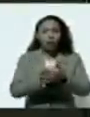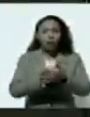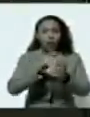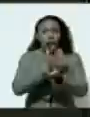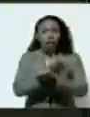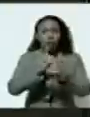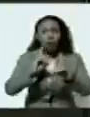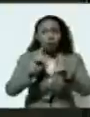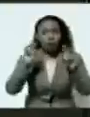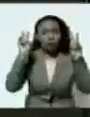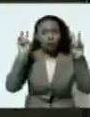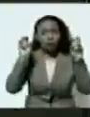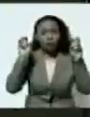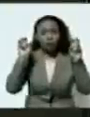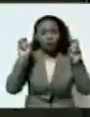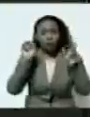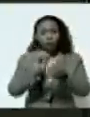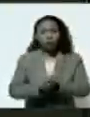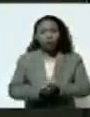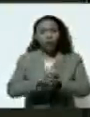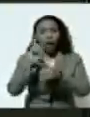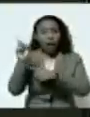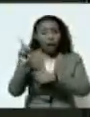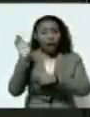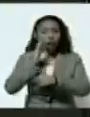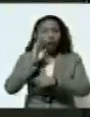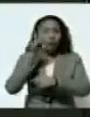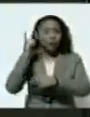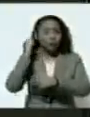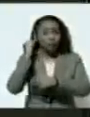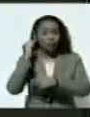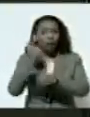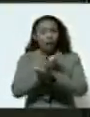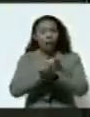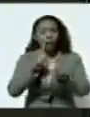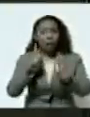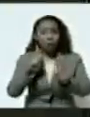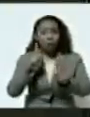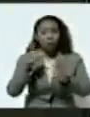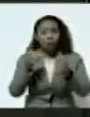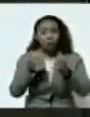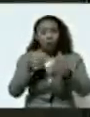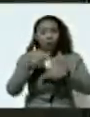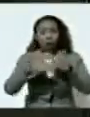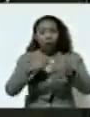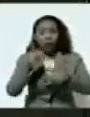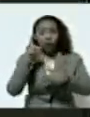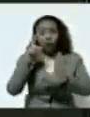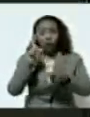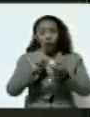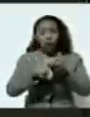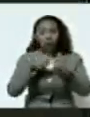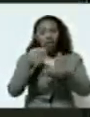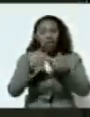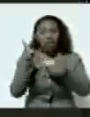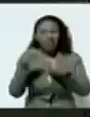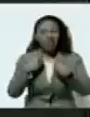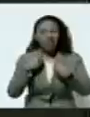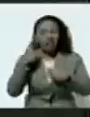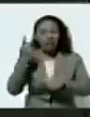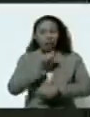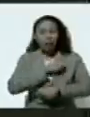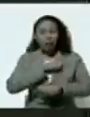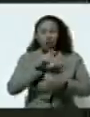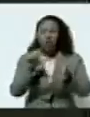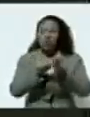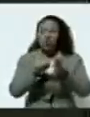democracia, comillas. Esta es una corrupta que liberó narcotraficantes y su esposo fungía. ¿Y de qué vive esa señora en España actualmente?